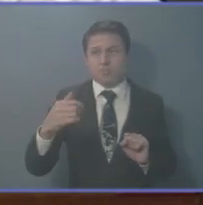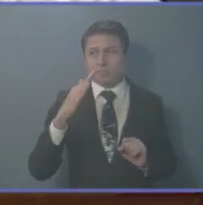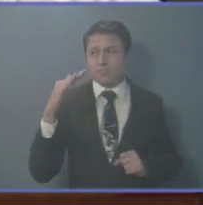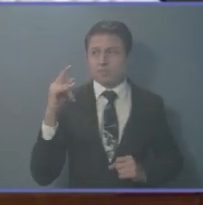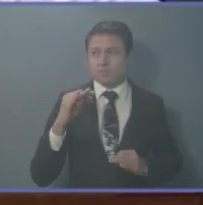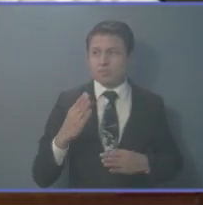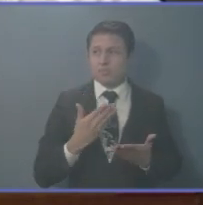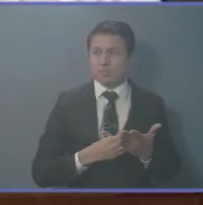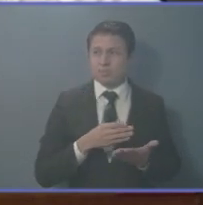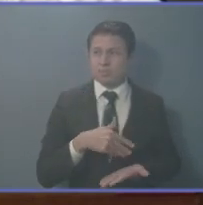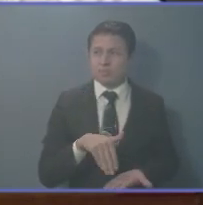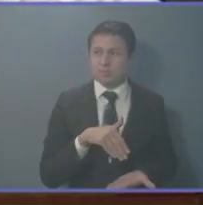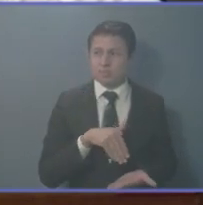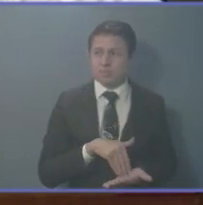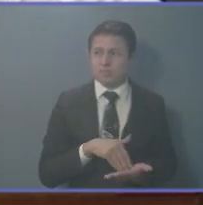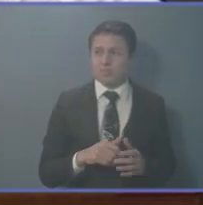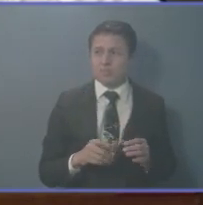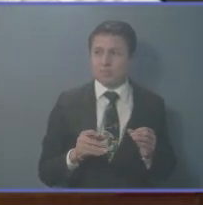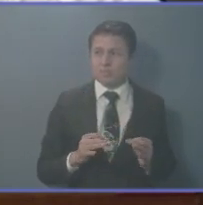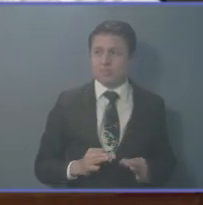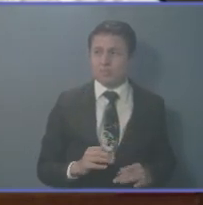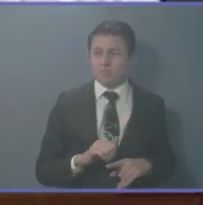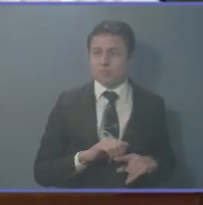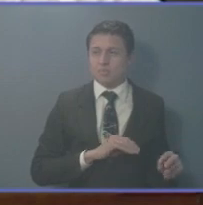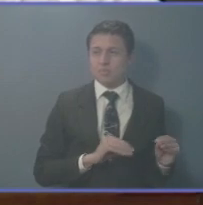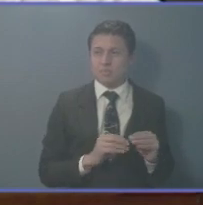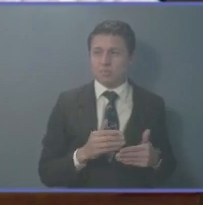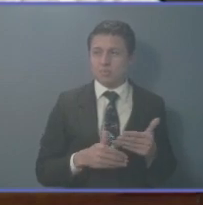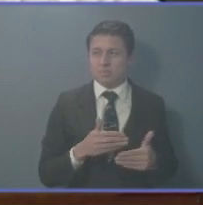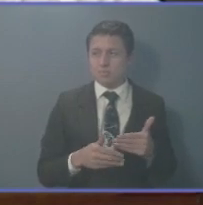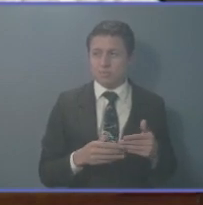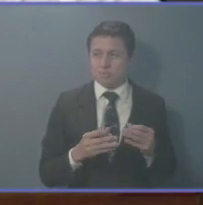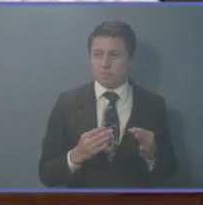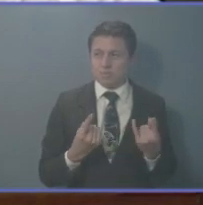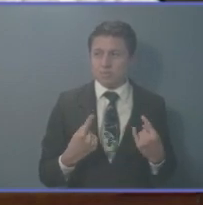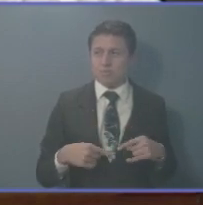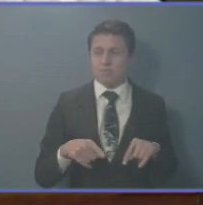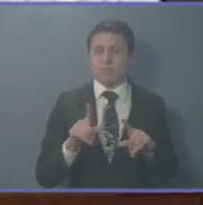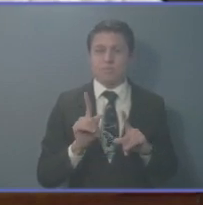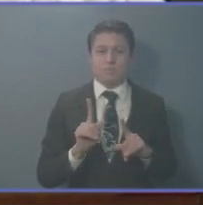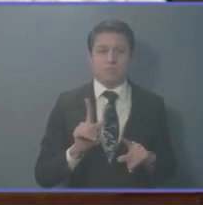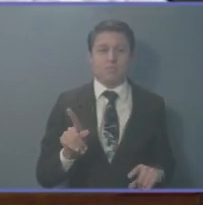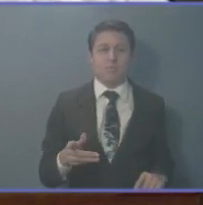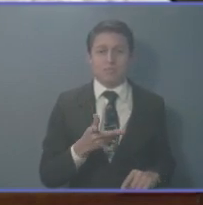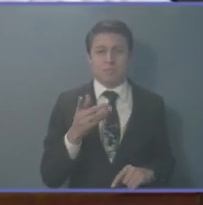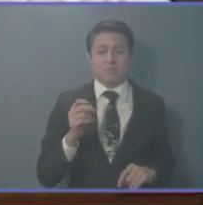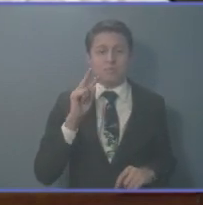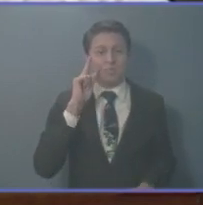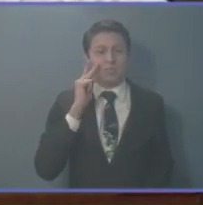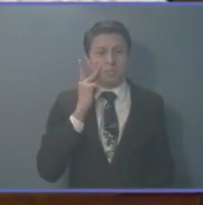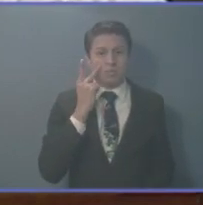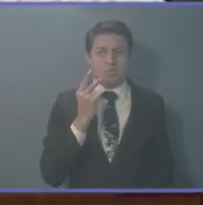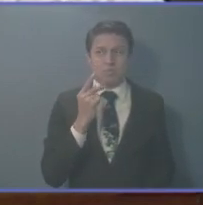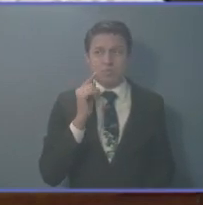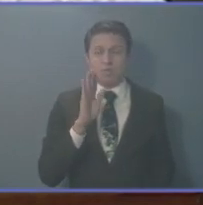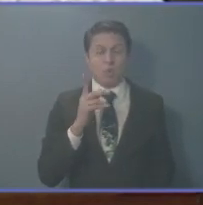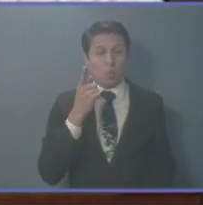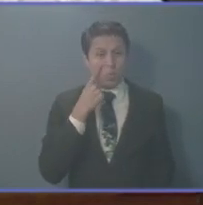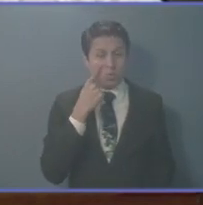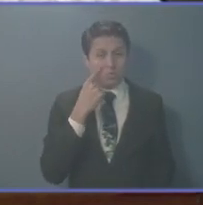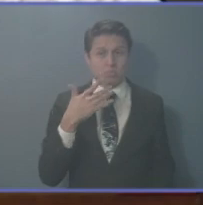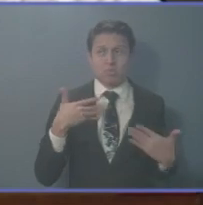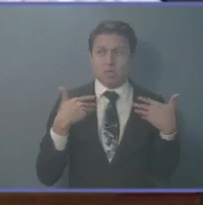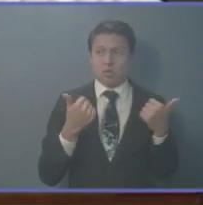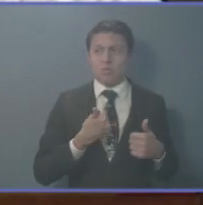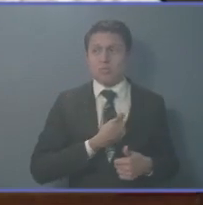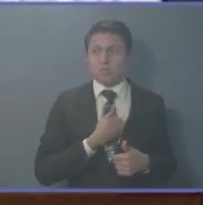autorizados por esta ley es un incumplimiento al deber de cuidado que implica la protección de su propia salud y de